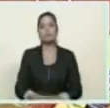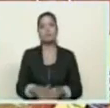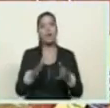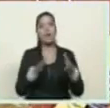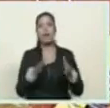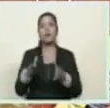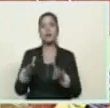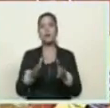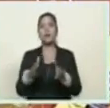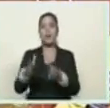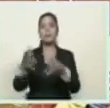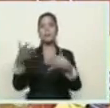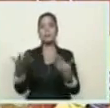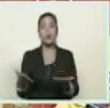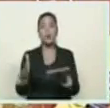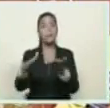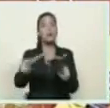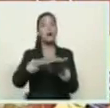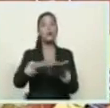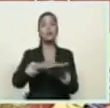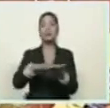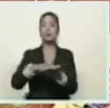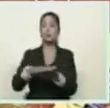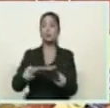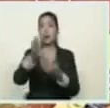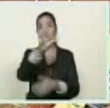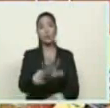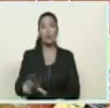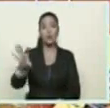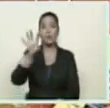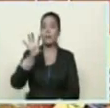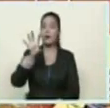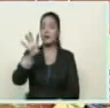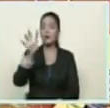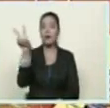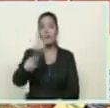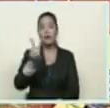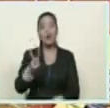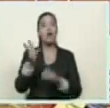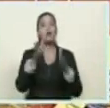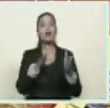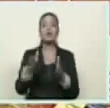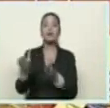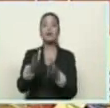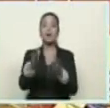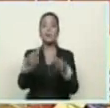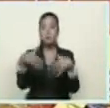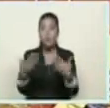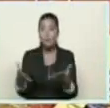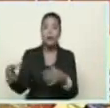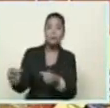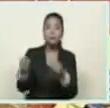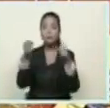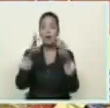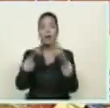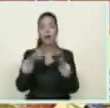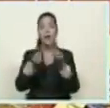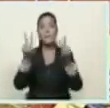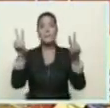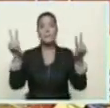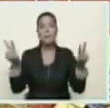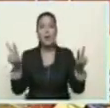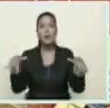camino para regenerar el país el camino para reconquistar la paz